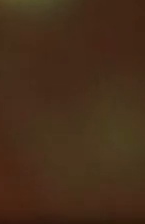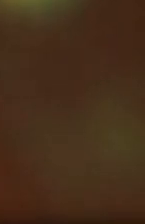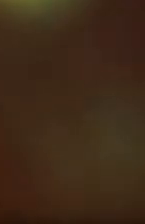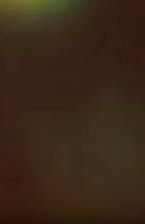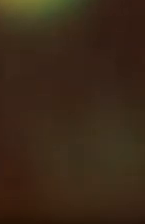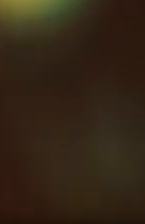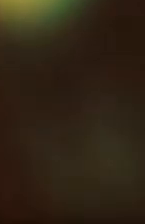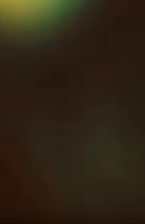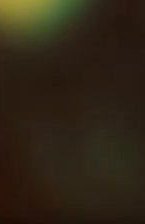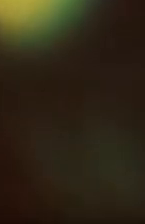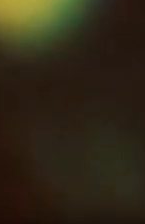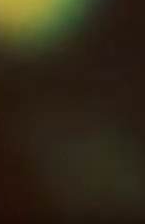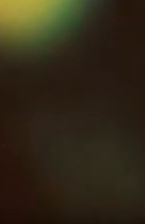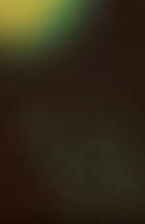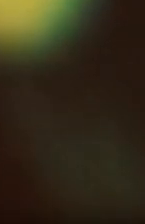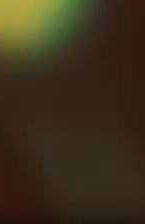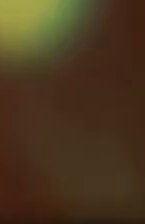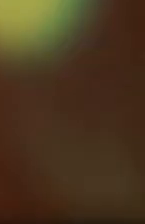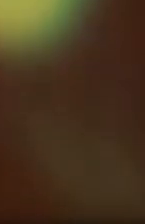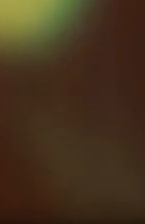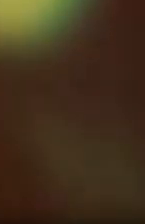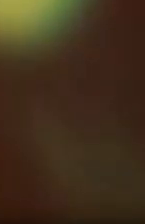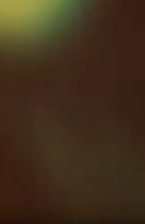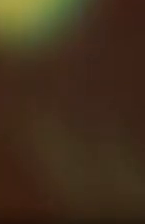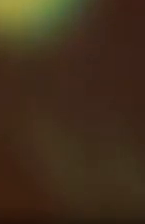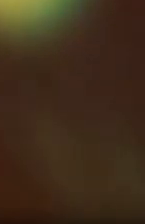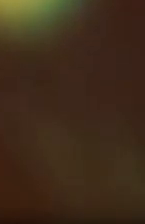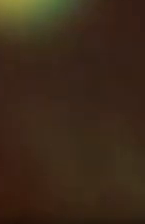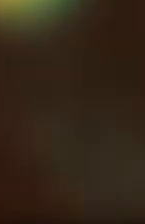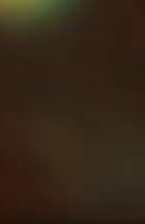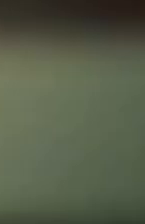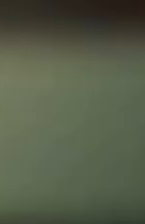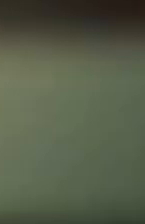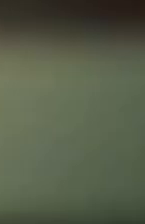Protocolos de seguridad contra la COVID-19.